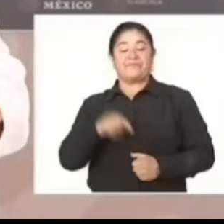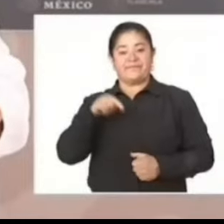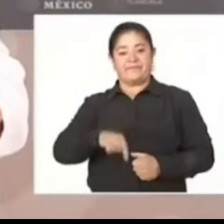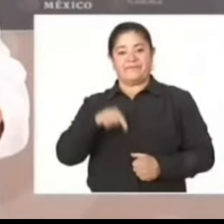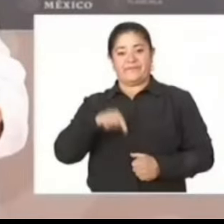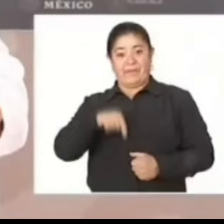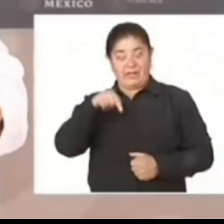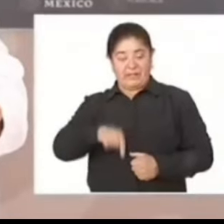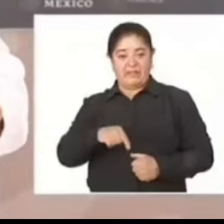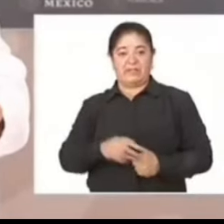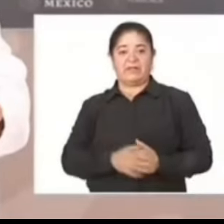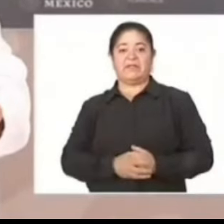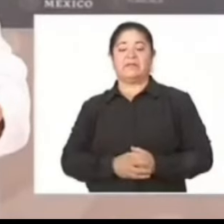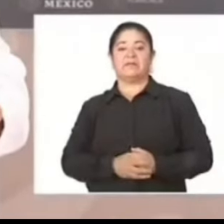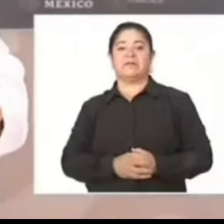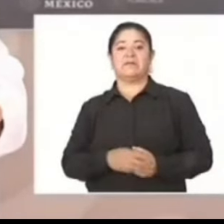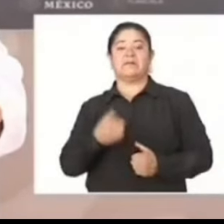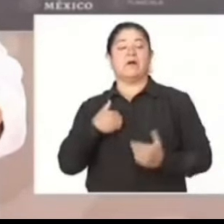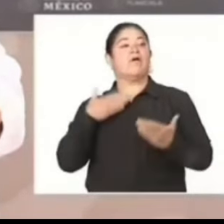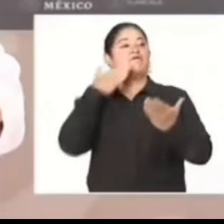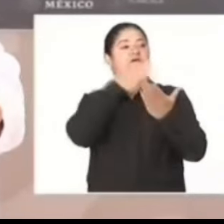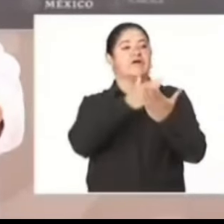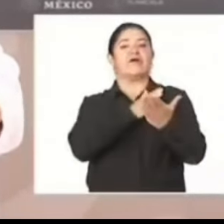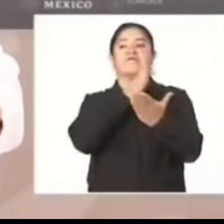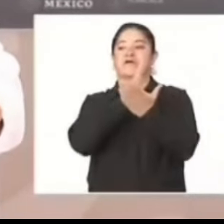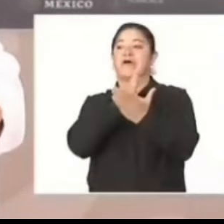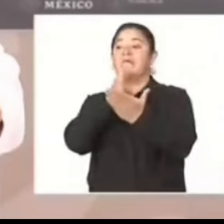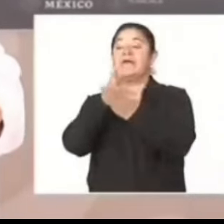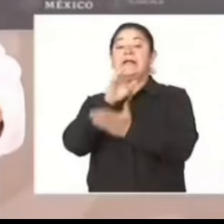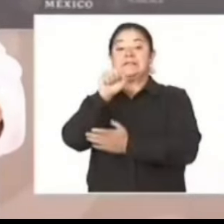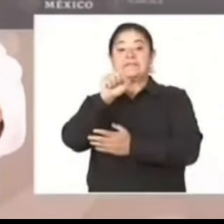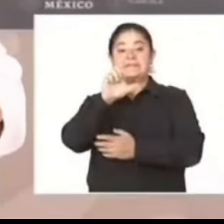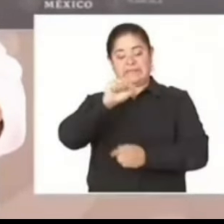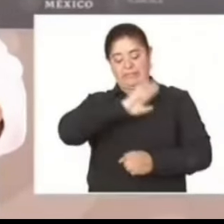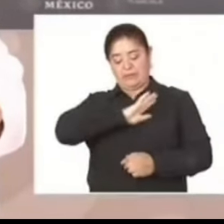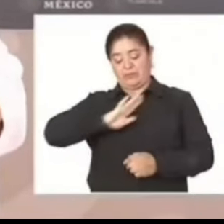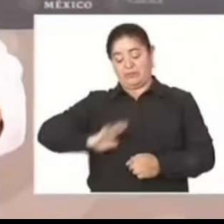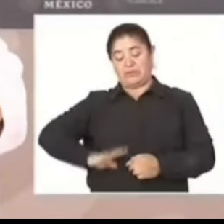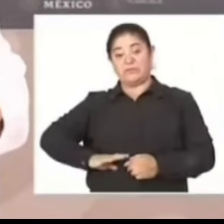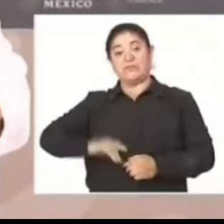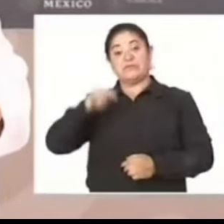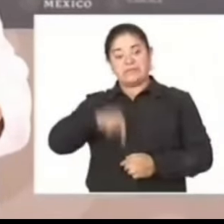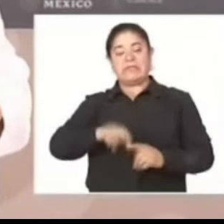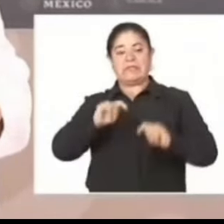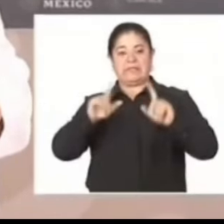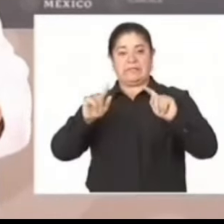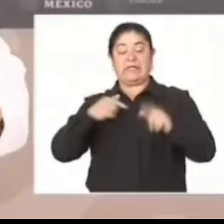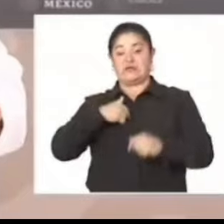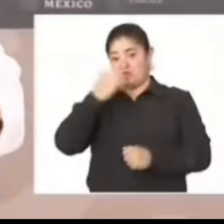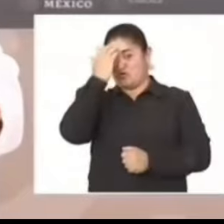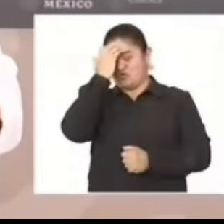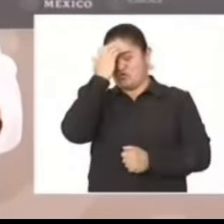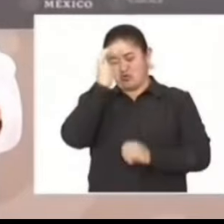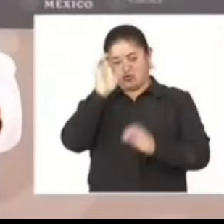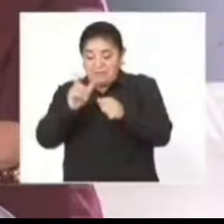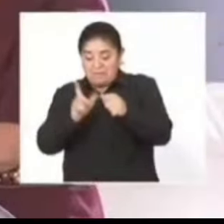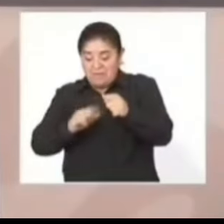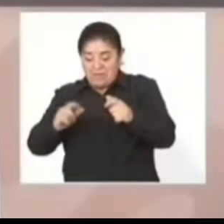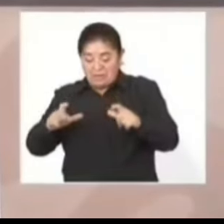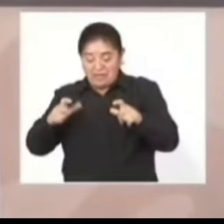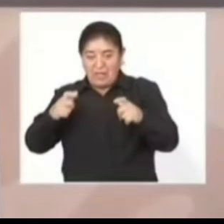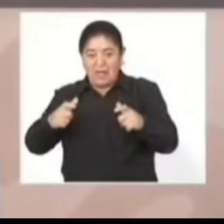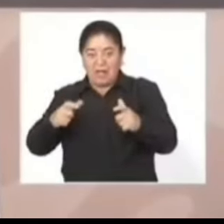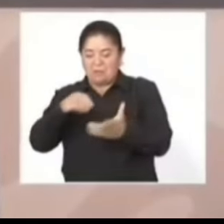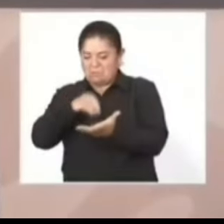visité todos los municipios, los 60 municipios de Tlaxcala, los conozco todos.